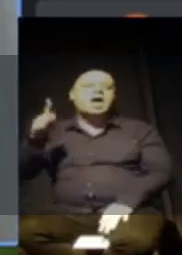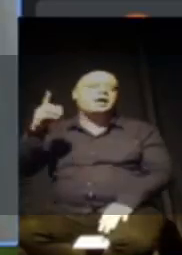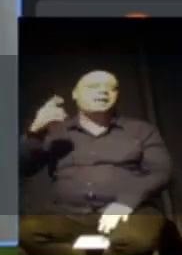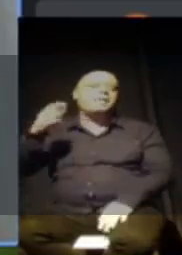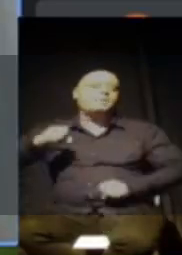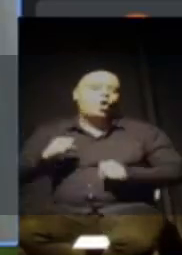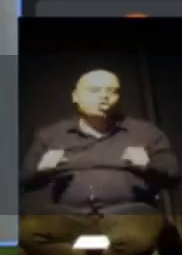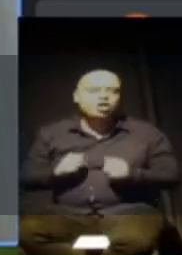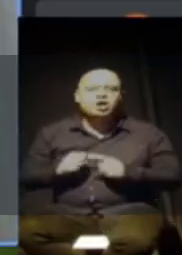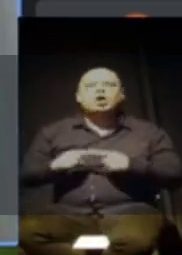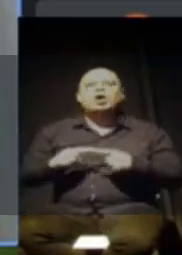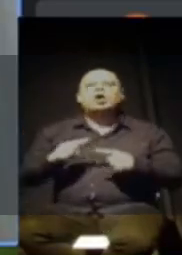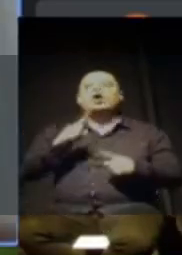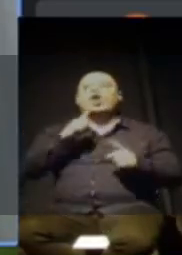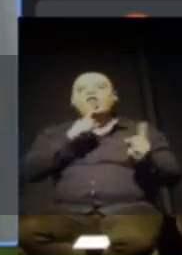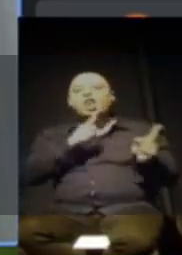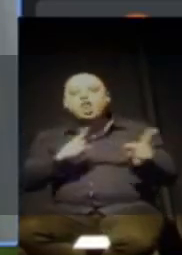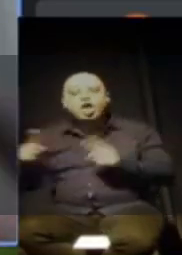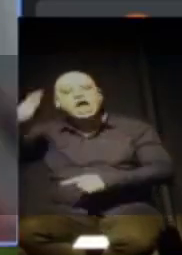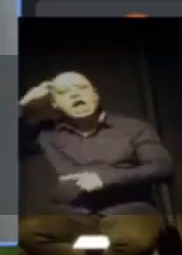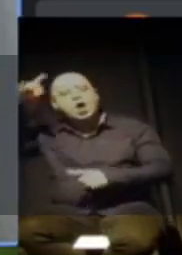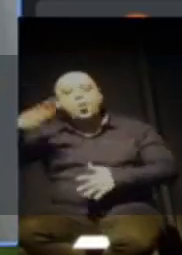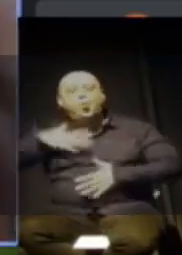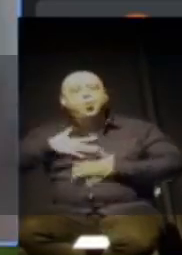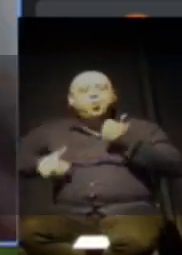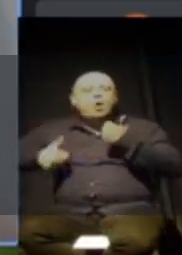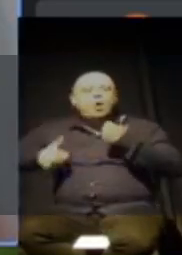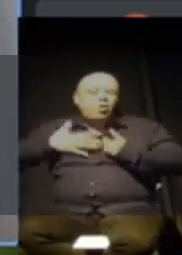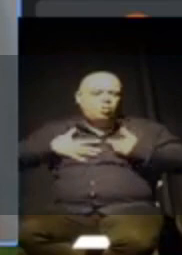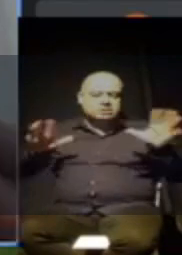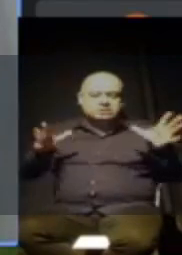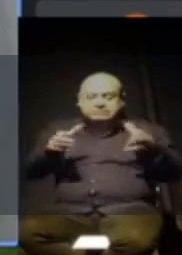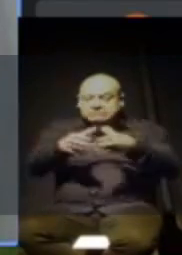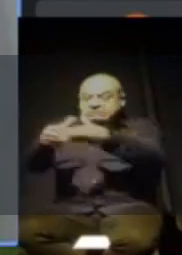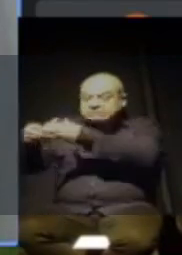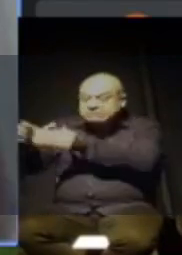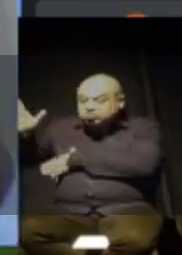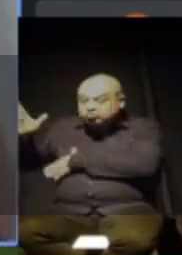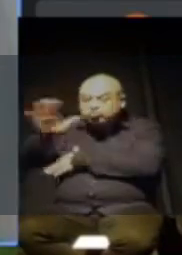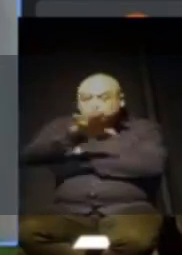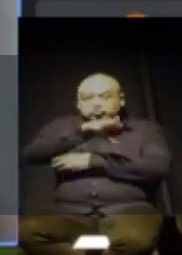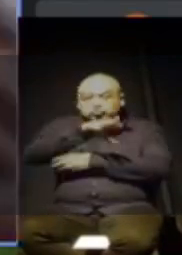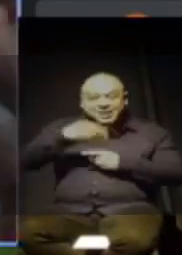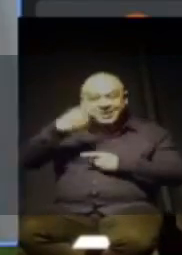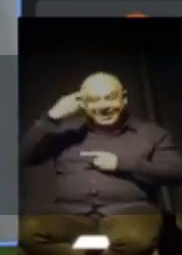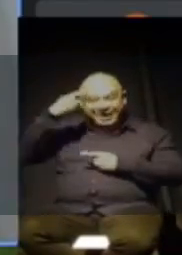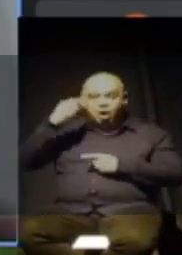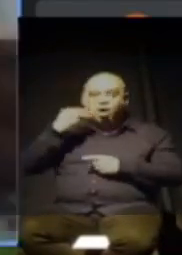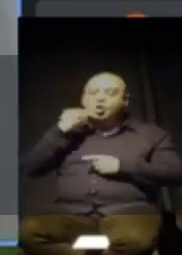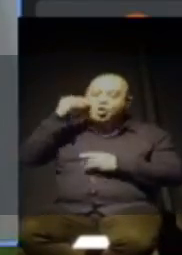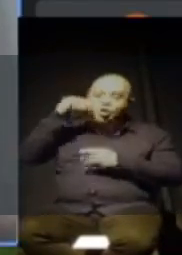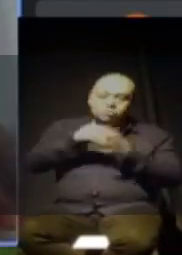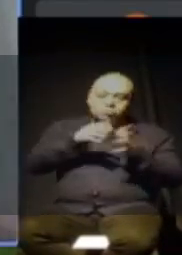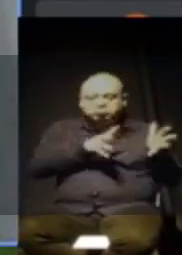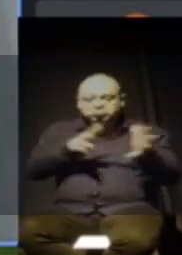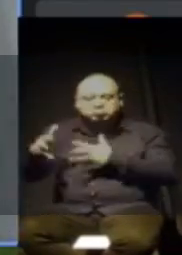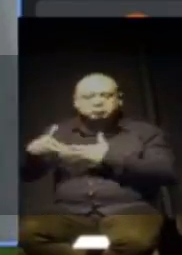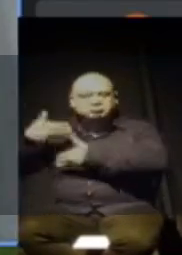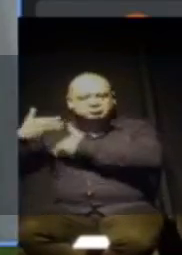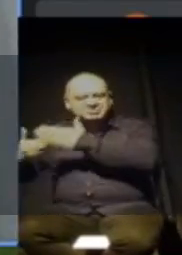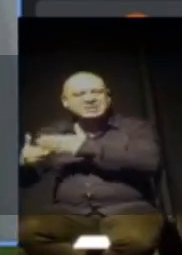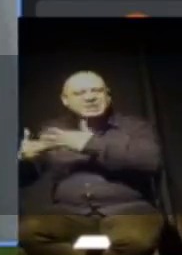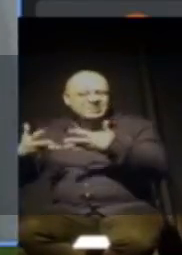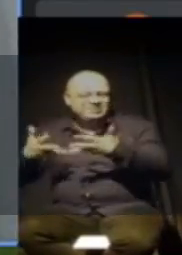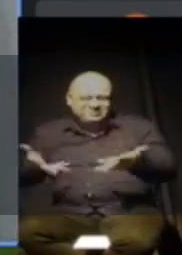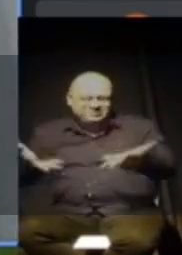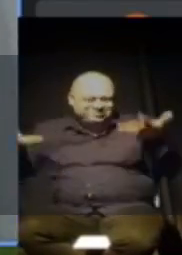comillas, esto, asociado a las poblaciones de los valles interandinos, en detrimento de las otras posibilidades que, desde los hogares, las costas, las selvas,